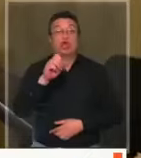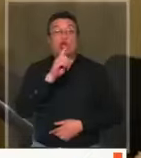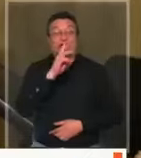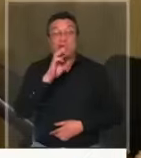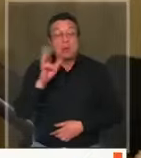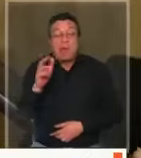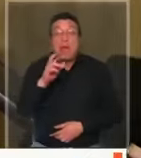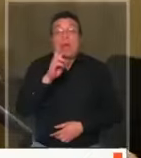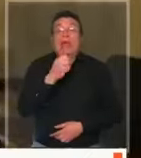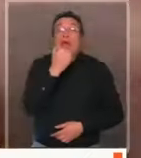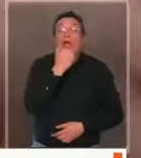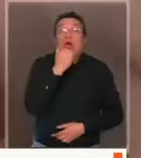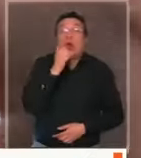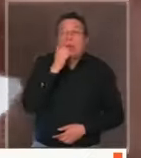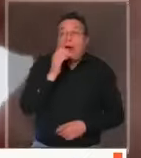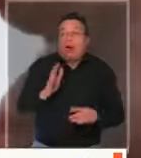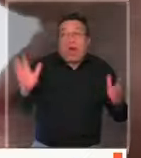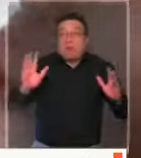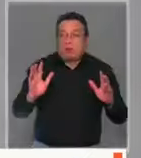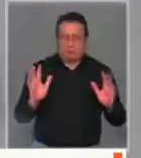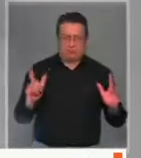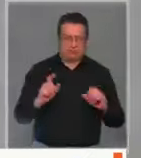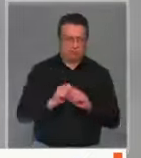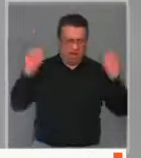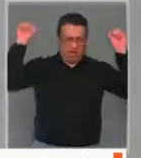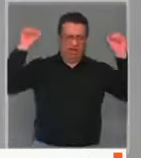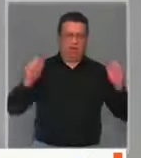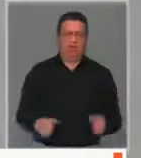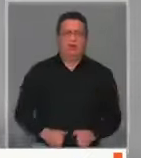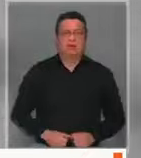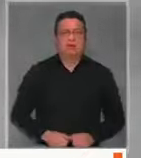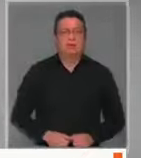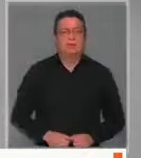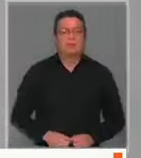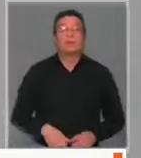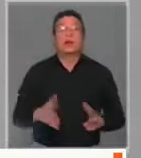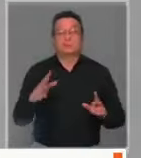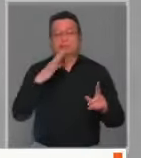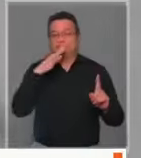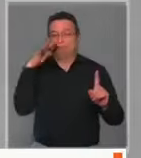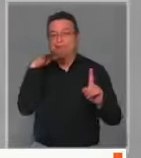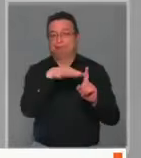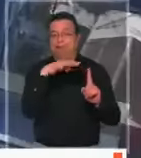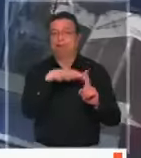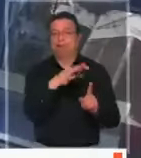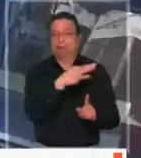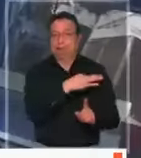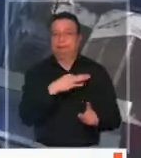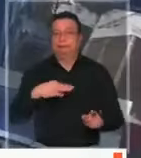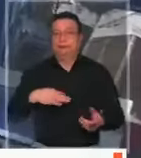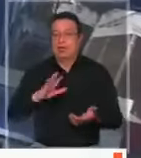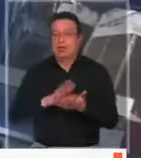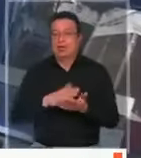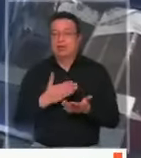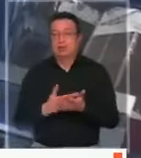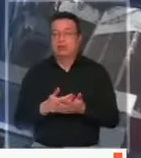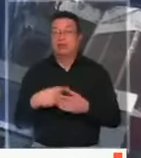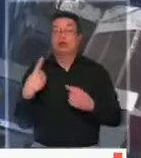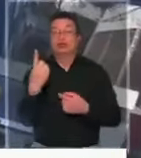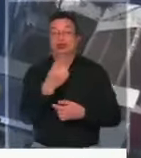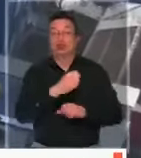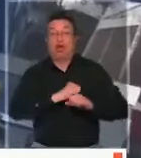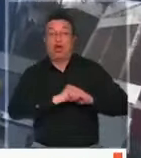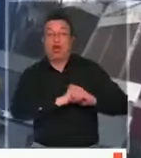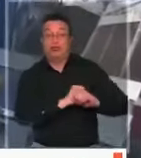humano, pero por favor. Mientras, continúan las críticas al MinSal. Parlamentarios de oposición cuestionaron que